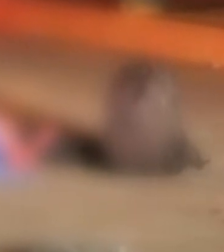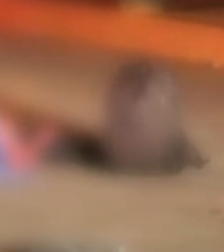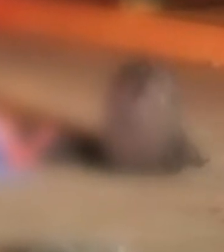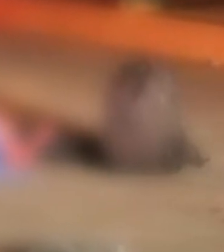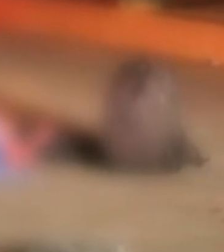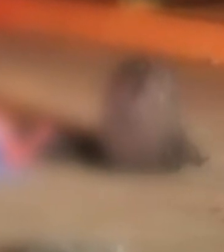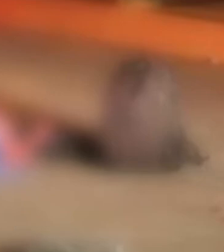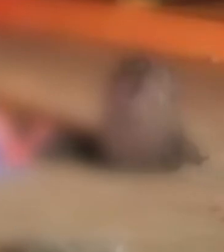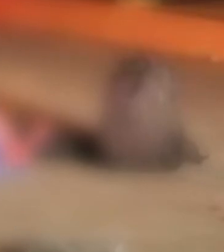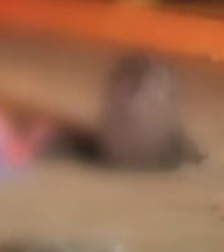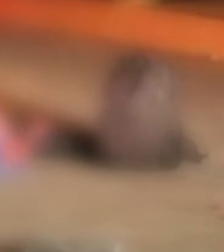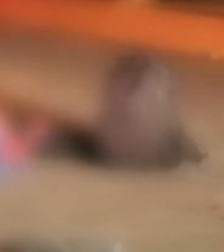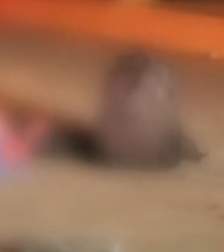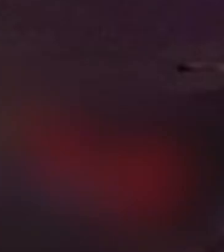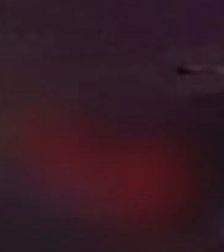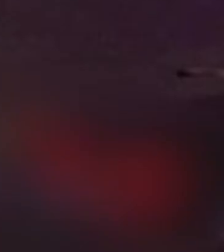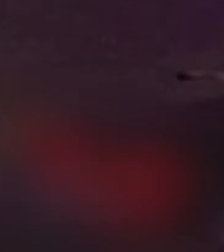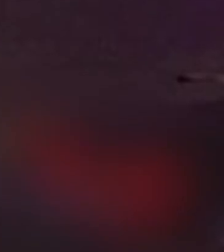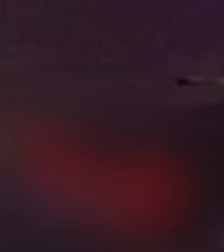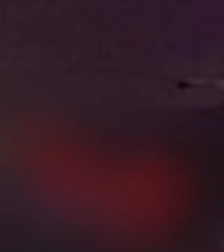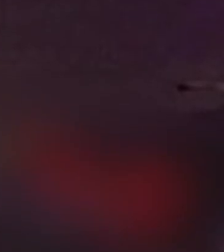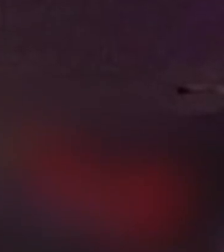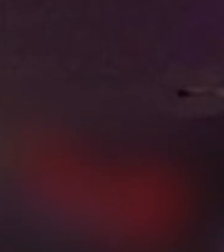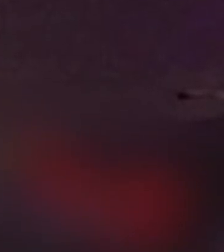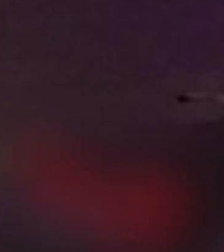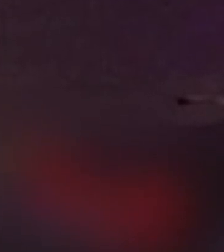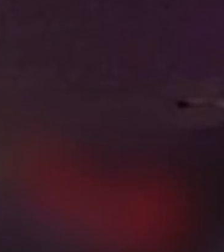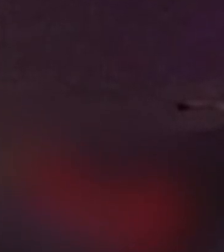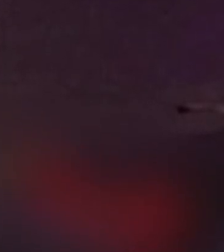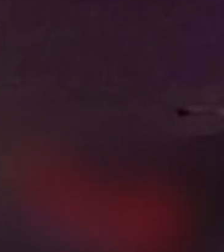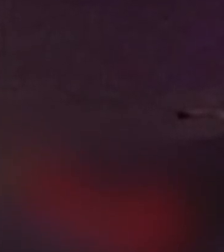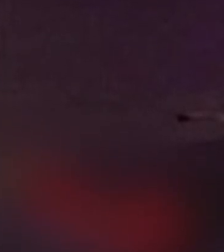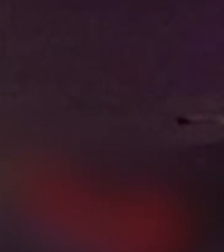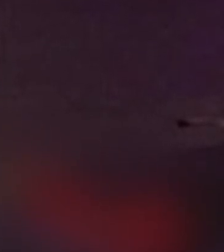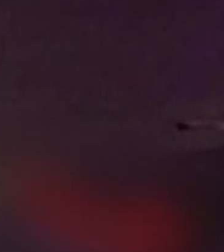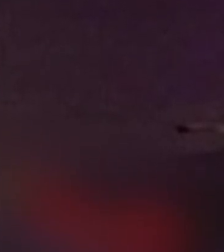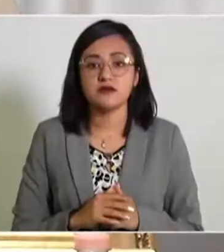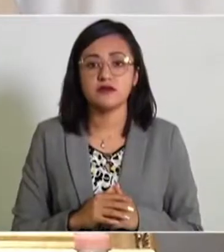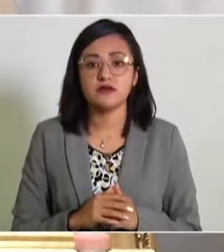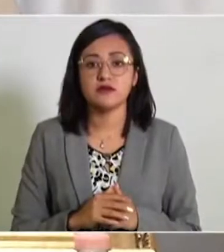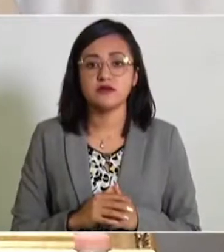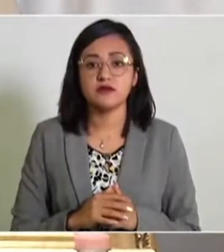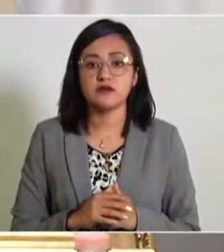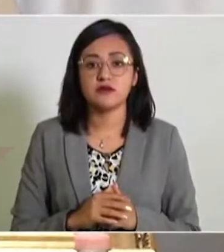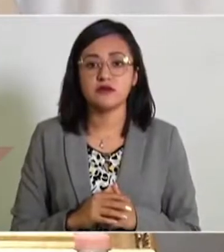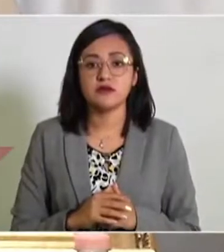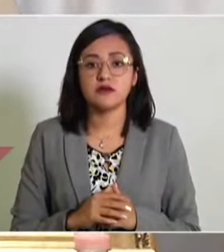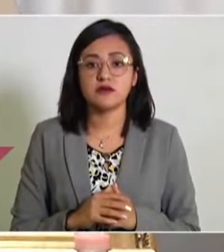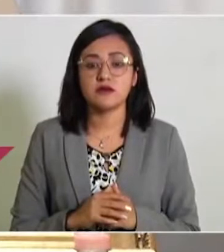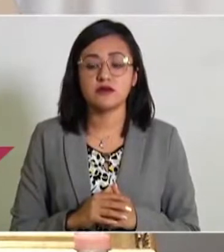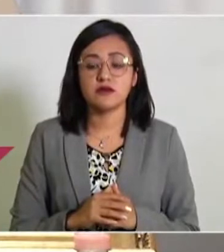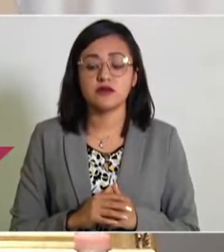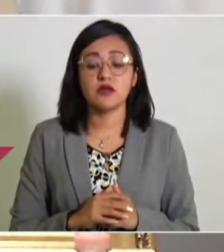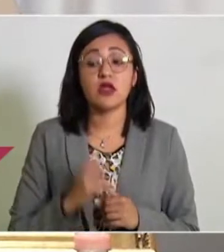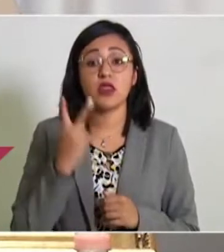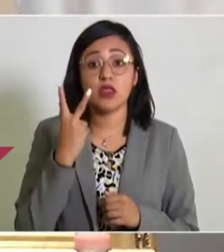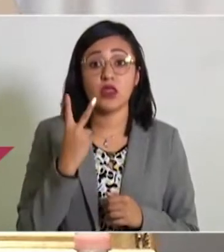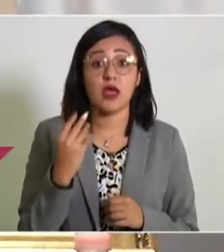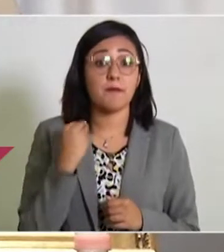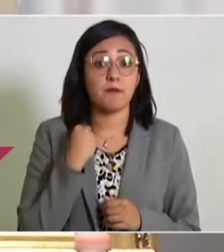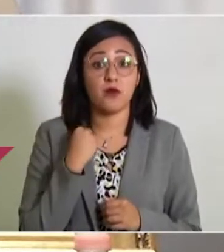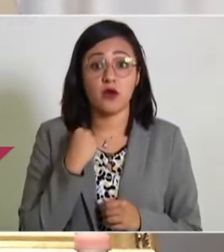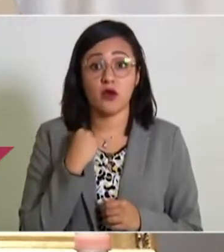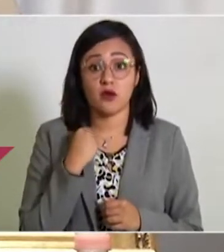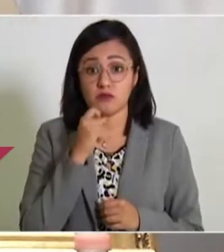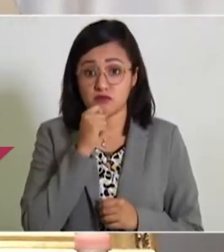de justicia aún existen desigualdades en el caso del joven arrollado no fue la excepción los dos abogados